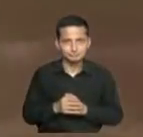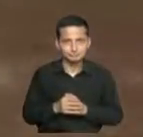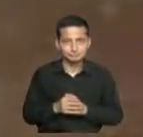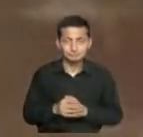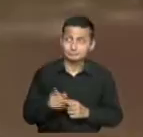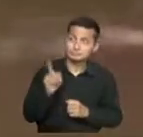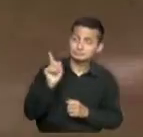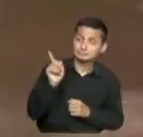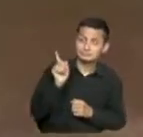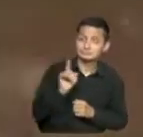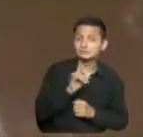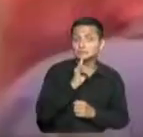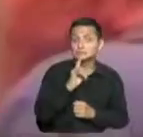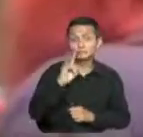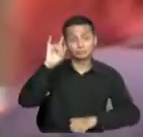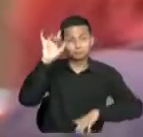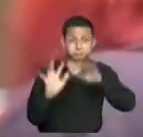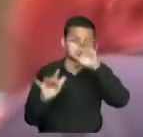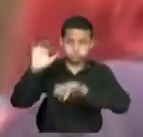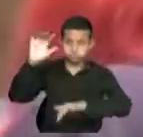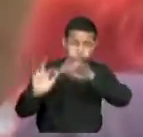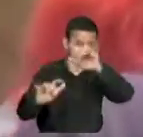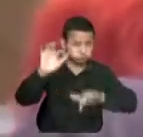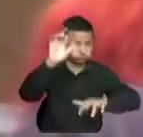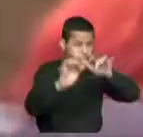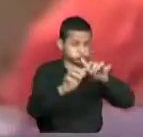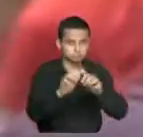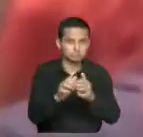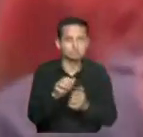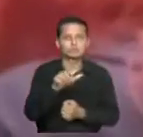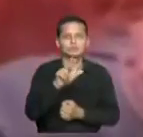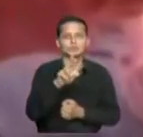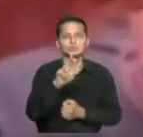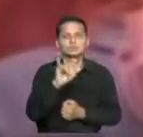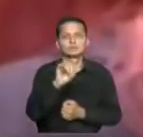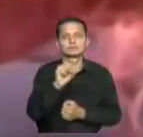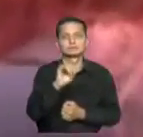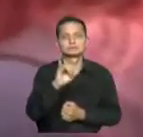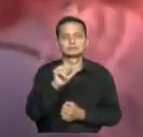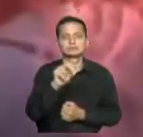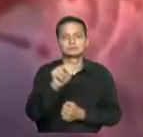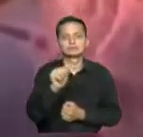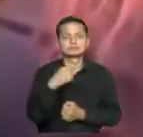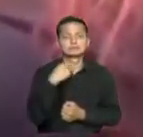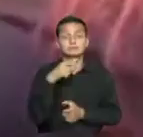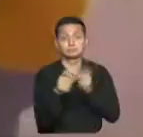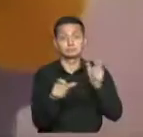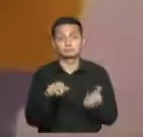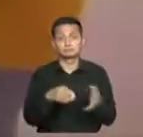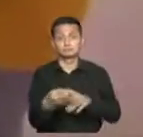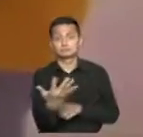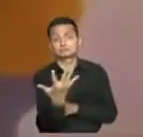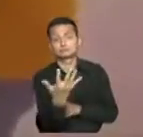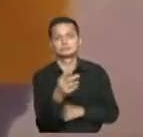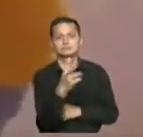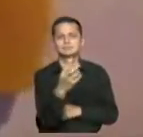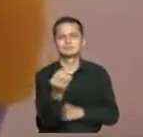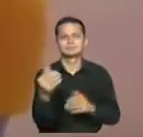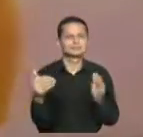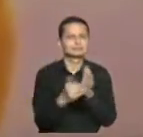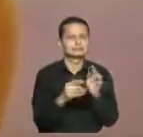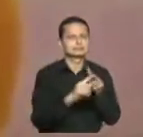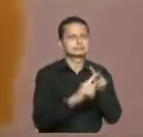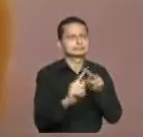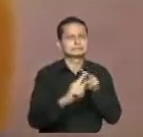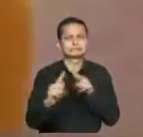En Estados Unidos, las lluvias torrenciales azotan al estado de Luisiana, donde al menos 5 personas han muerto y más de 20.000 han sido